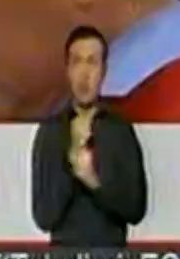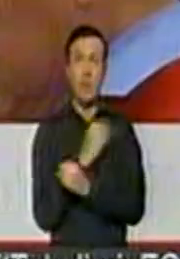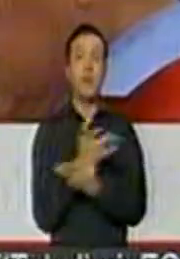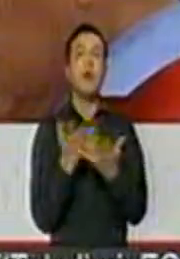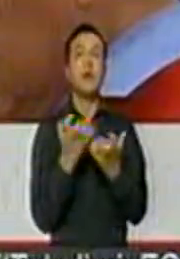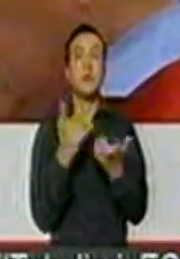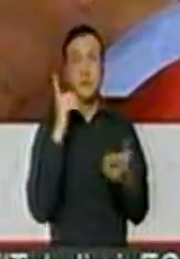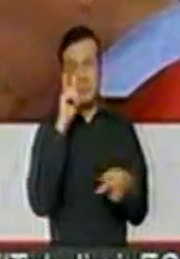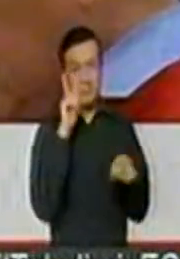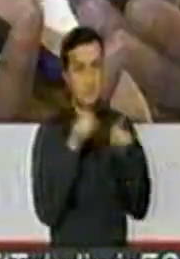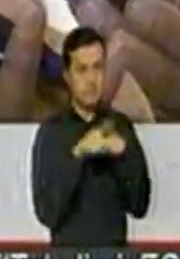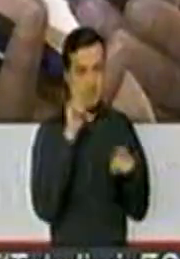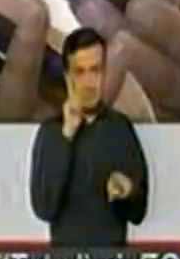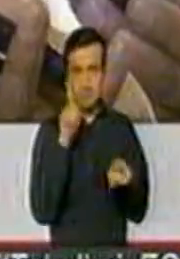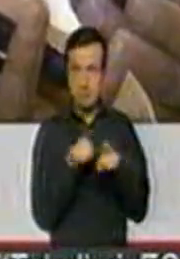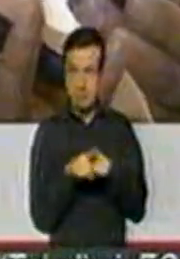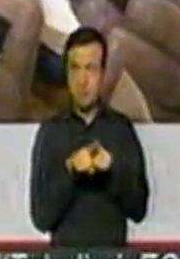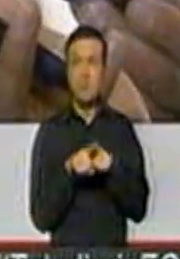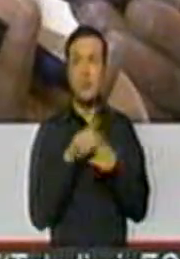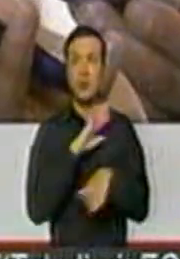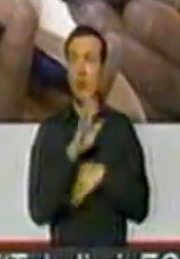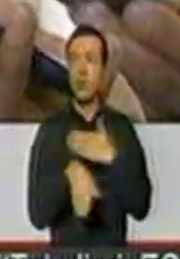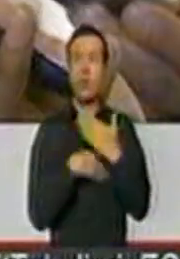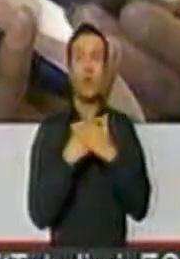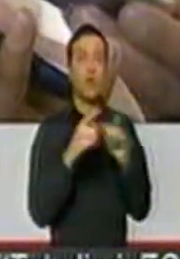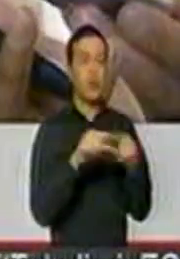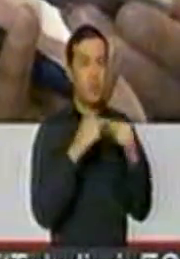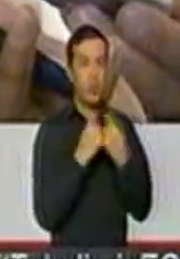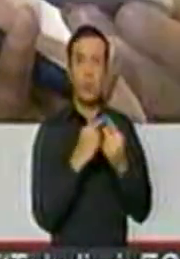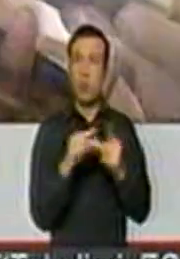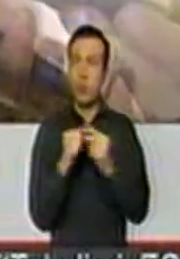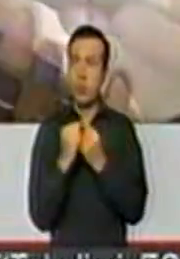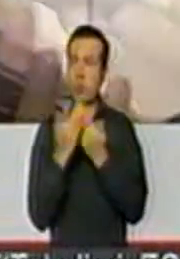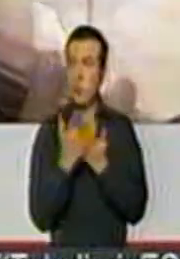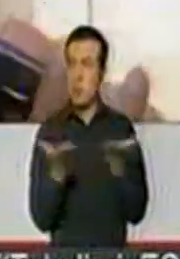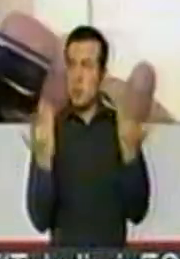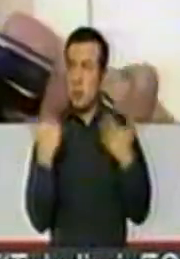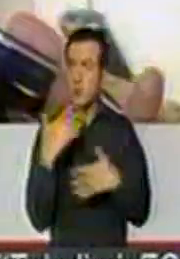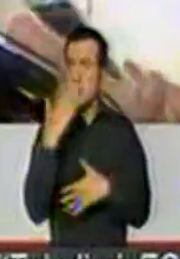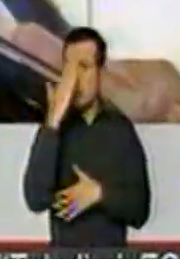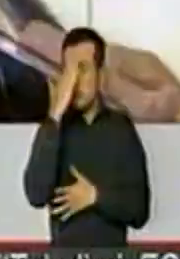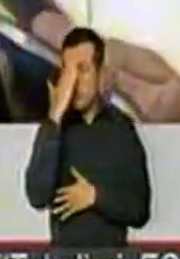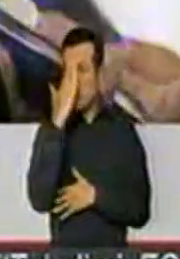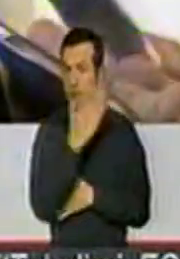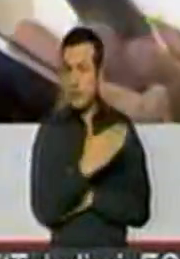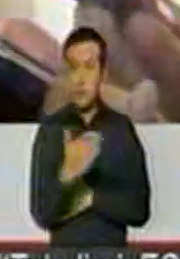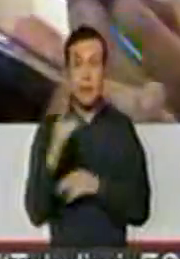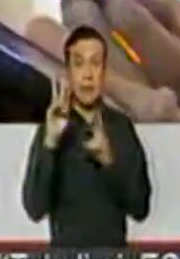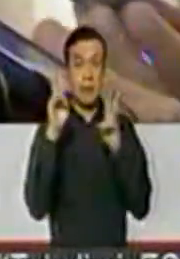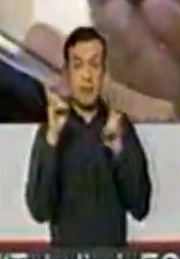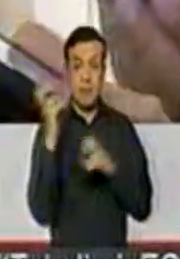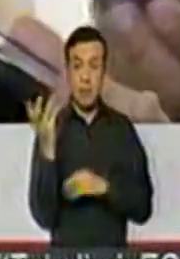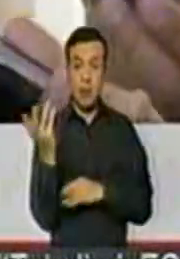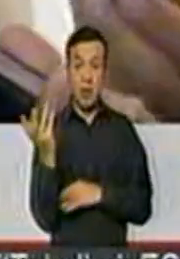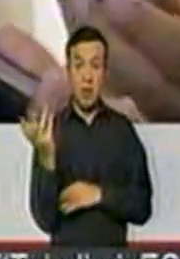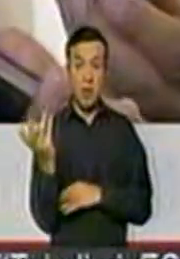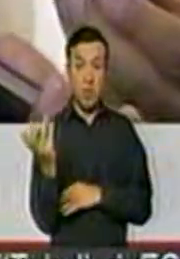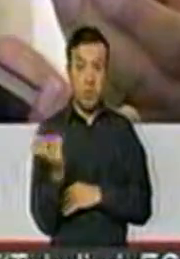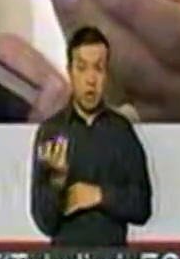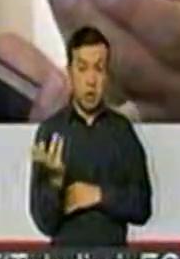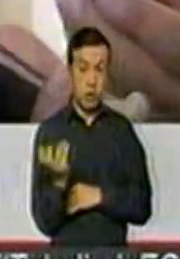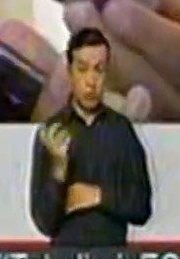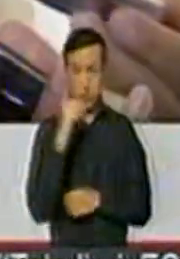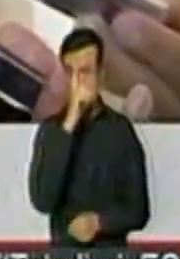llegar a algunos consensos. Consensuar con todos los sectores para que tengan conocimiento pleno. No se va a eliminar el tema de la jubilación patronal.